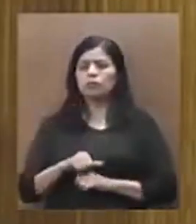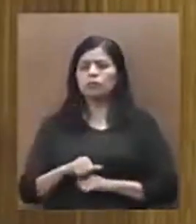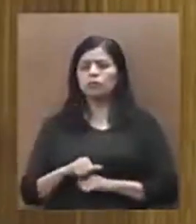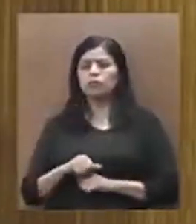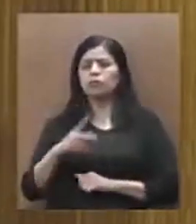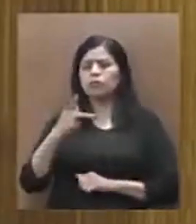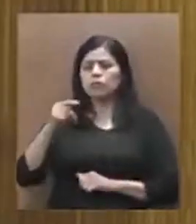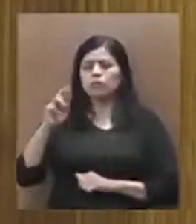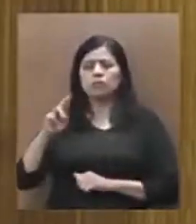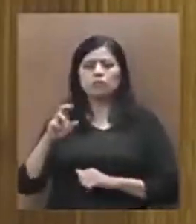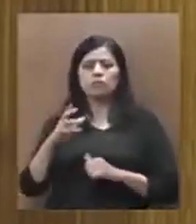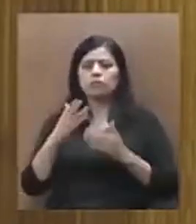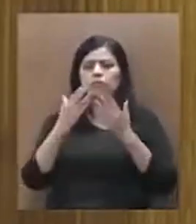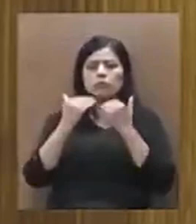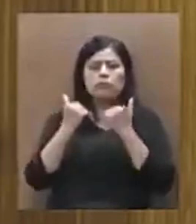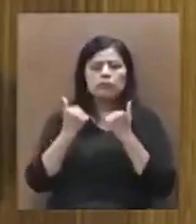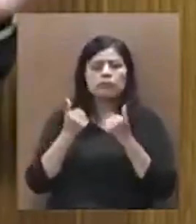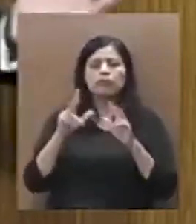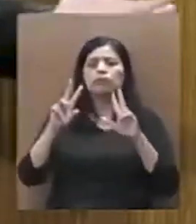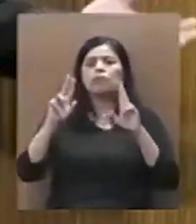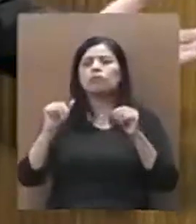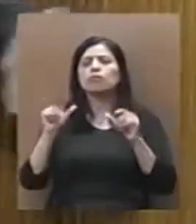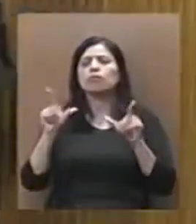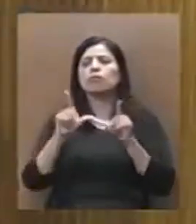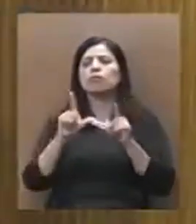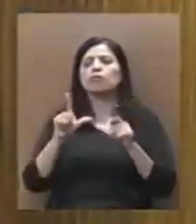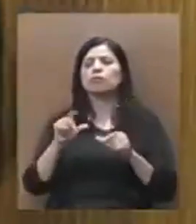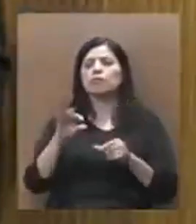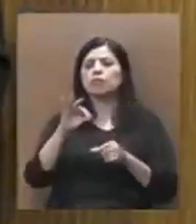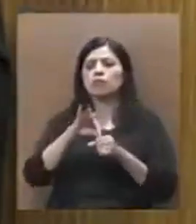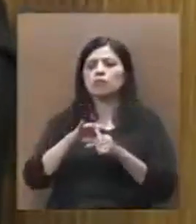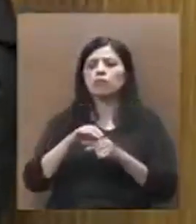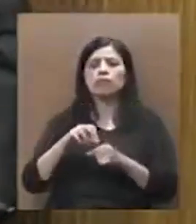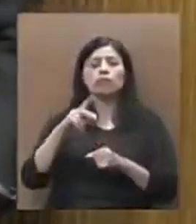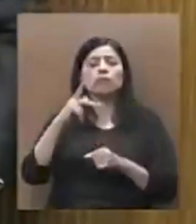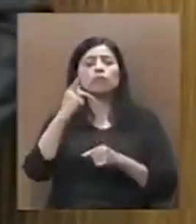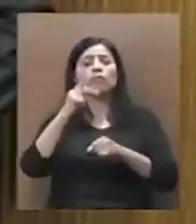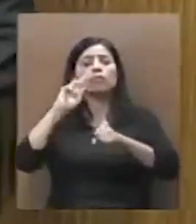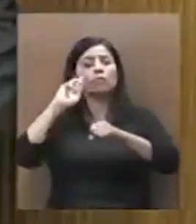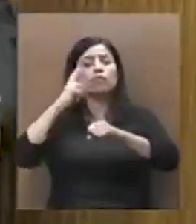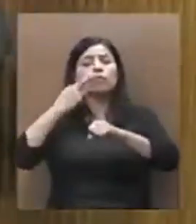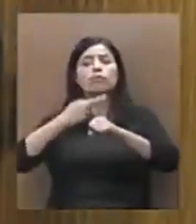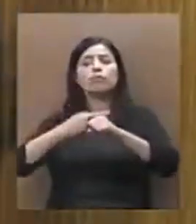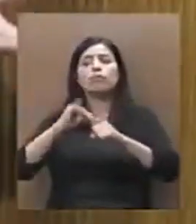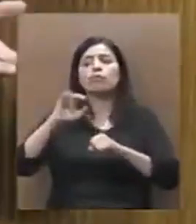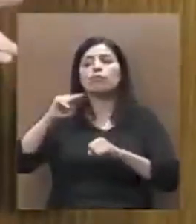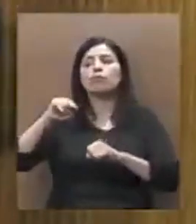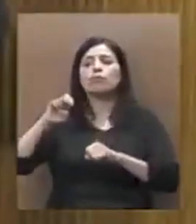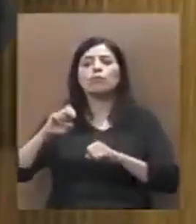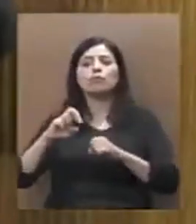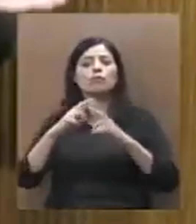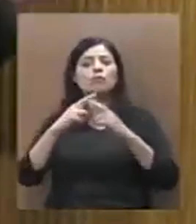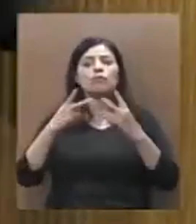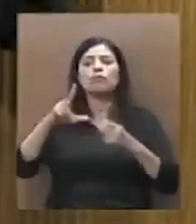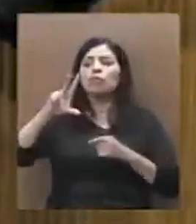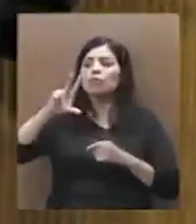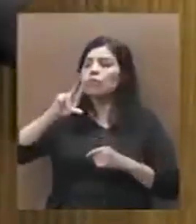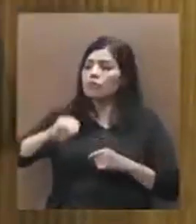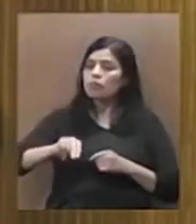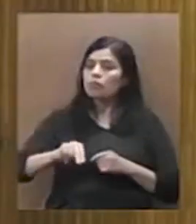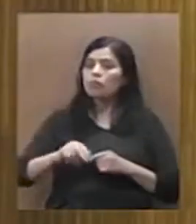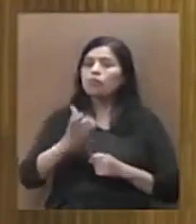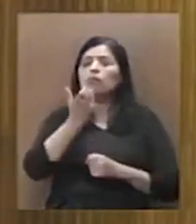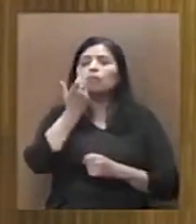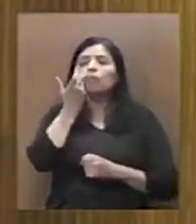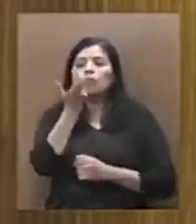se toca el tema de la credencial de elector que sigue siendo una facultad de línea el INE no se desmantela lo que se está buscando es